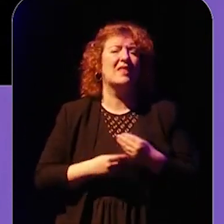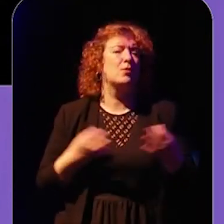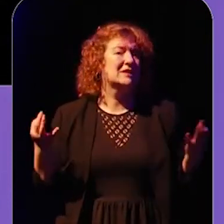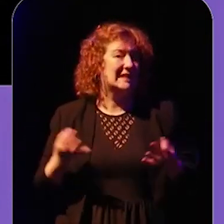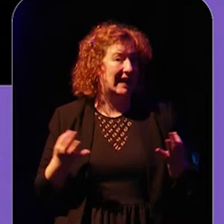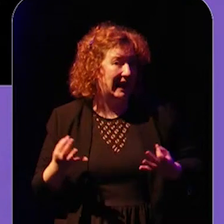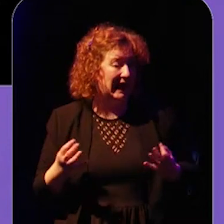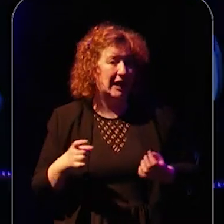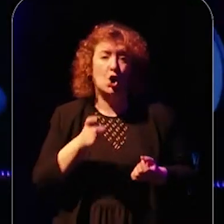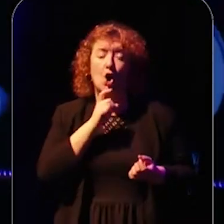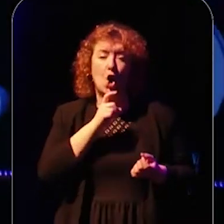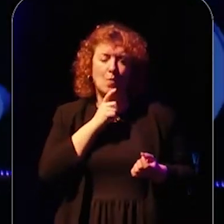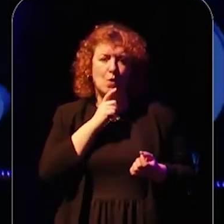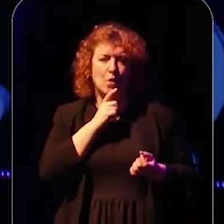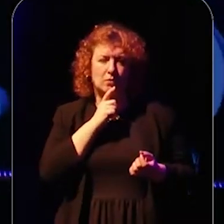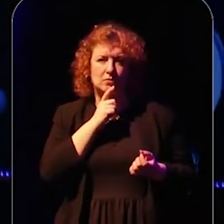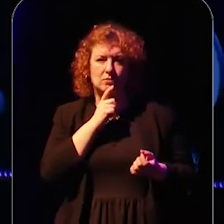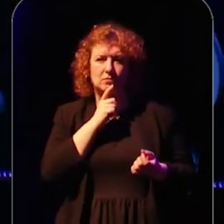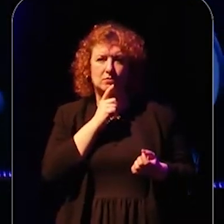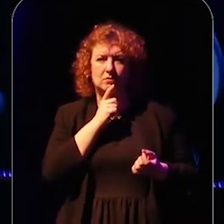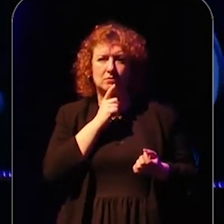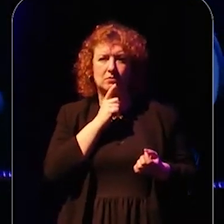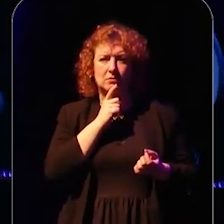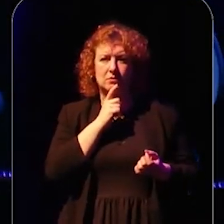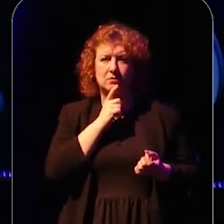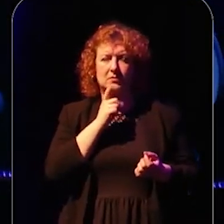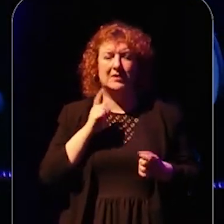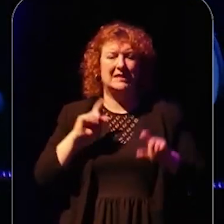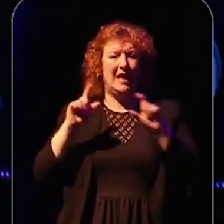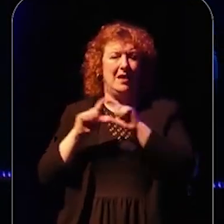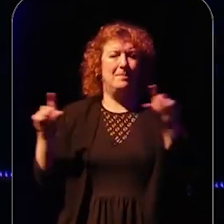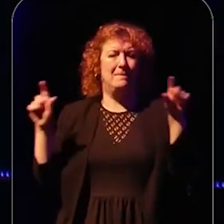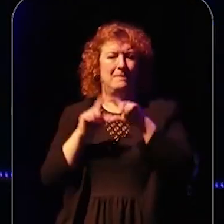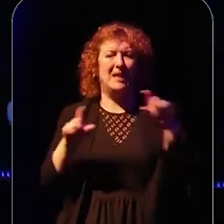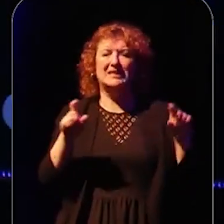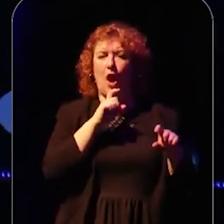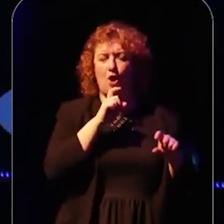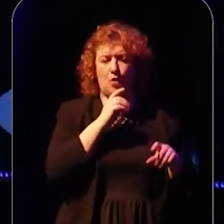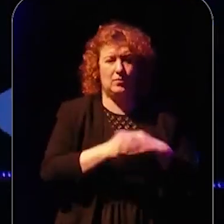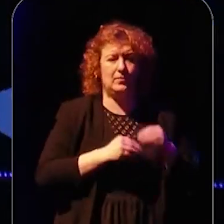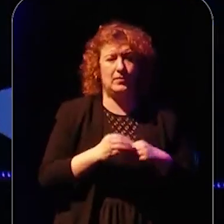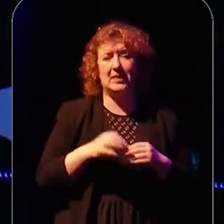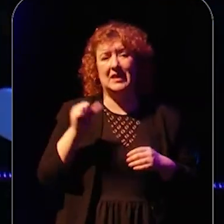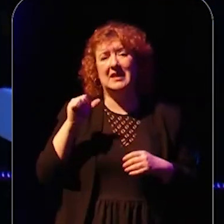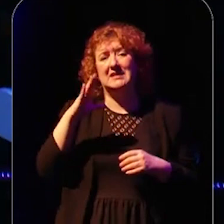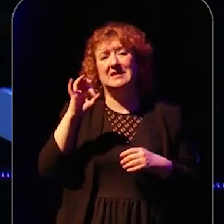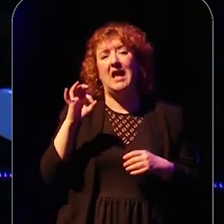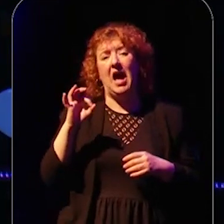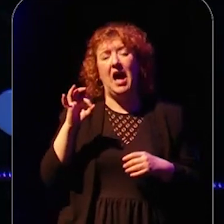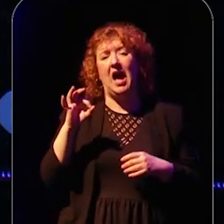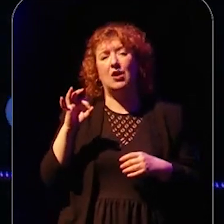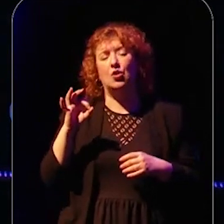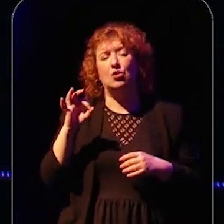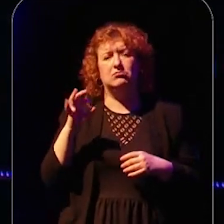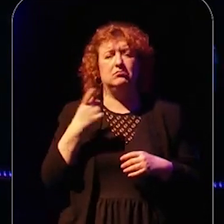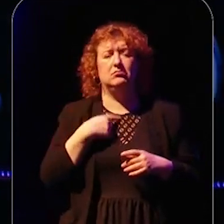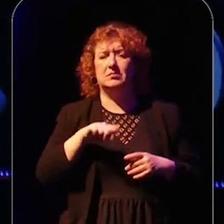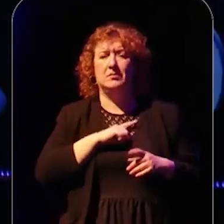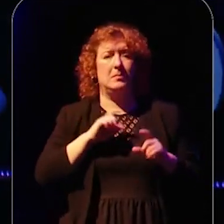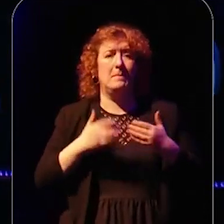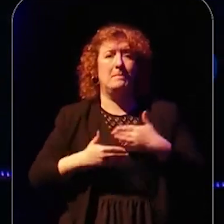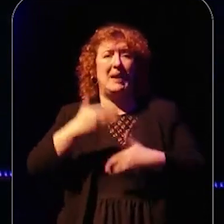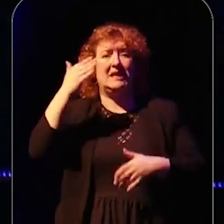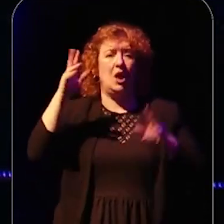hacemos como en el cómo, que son dos partes muy diferenciadas que lleva cada empresa. El qué es Saco. ¿Qué hacemos? Pantallas, nuevas